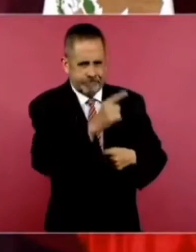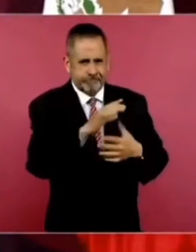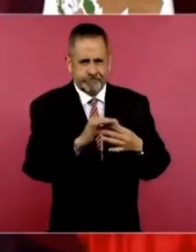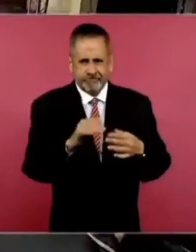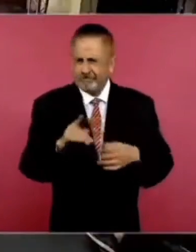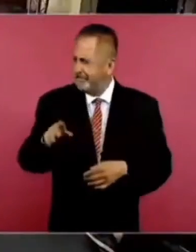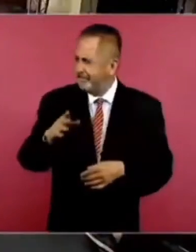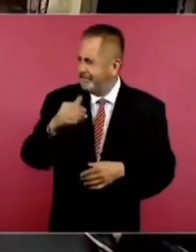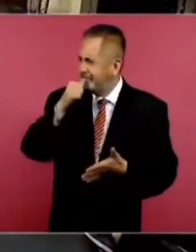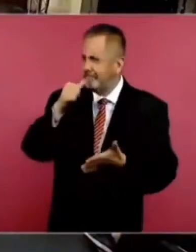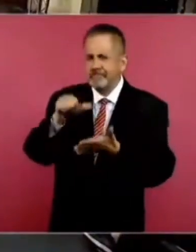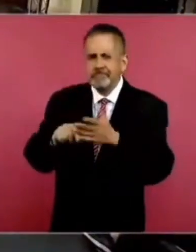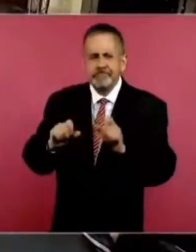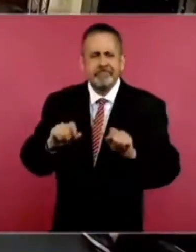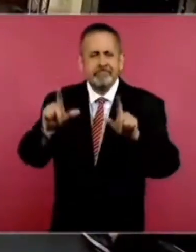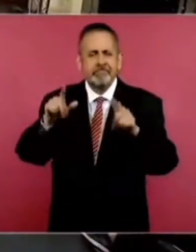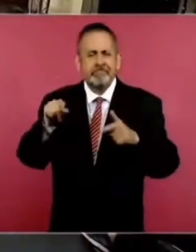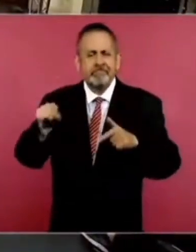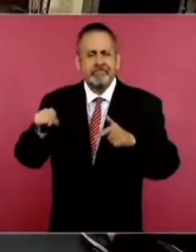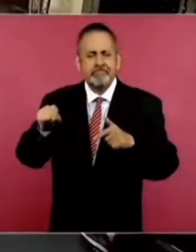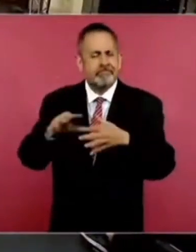¿No tienes la carta